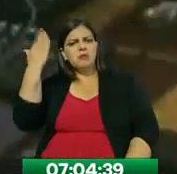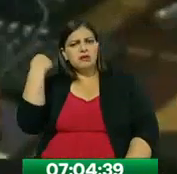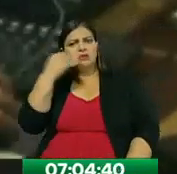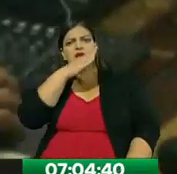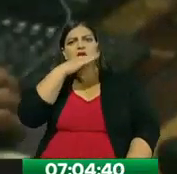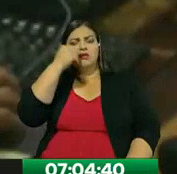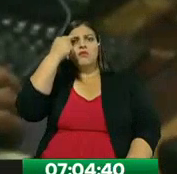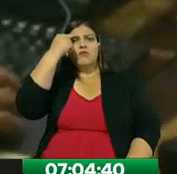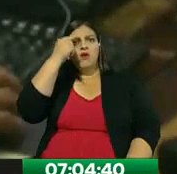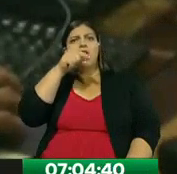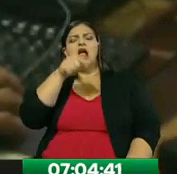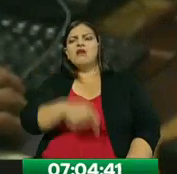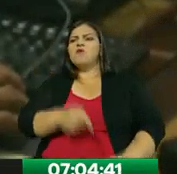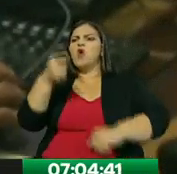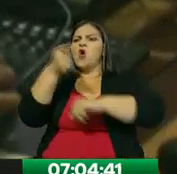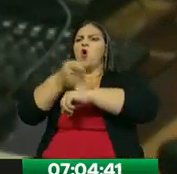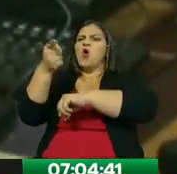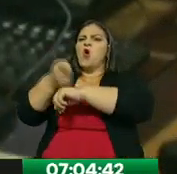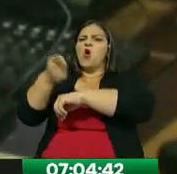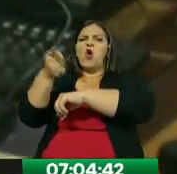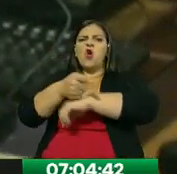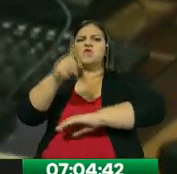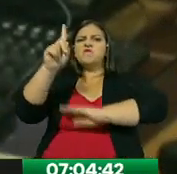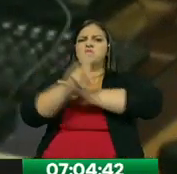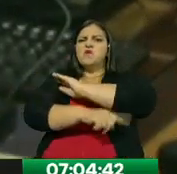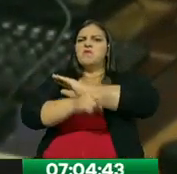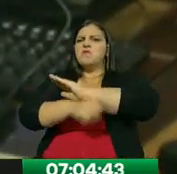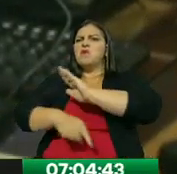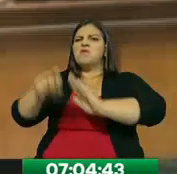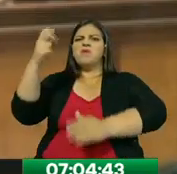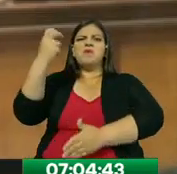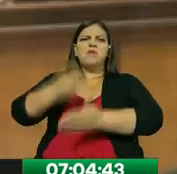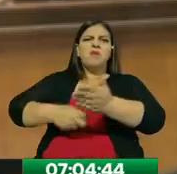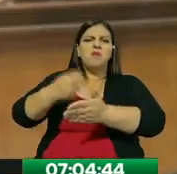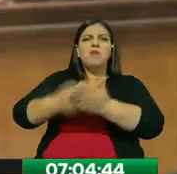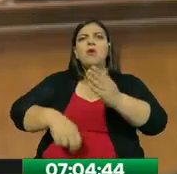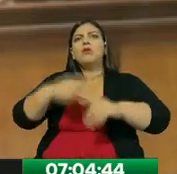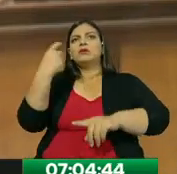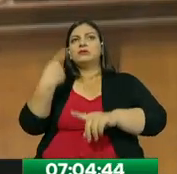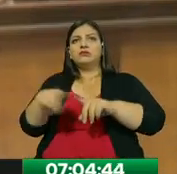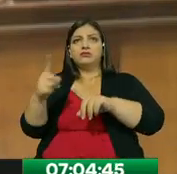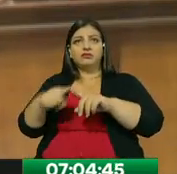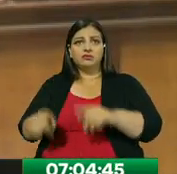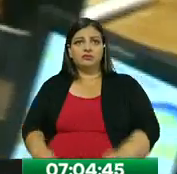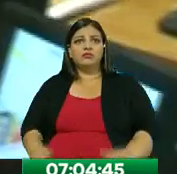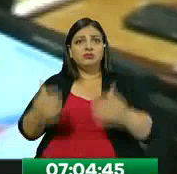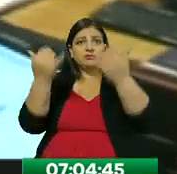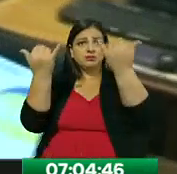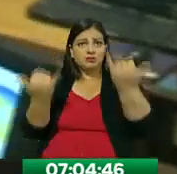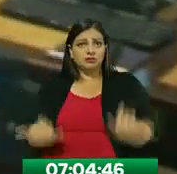Legislativo, se aplicaron 64 reformas, la derogación de 14 artículos y agregados 23,